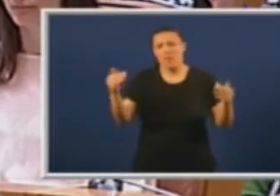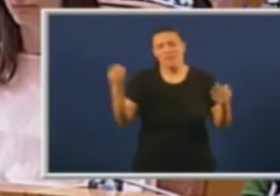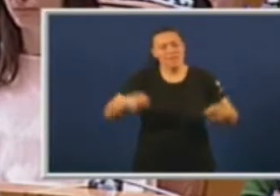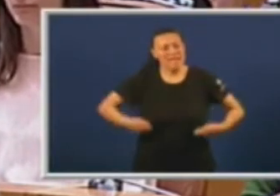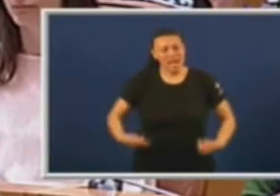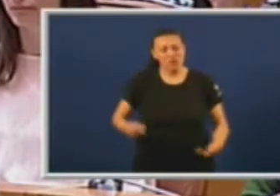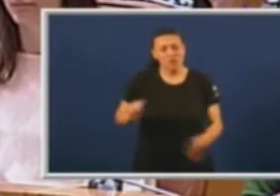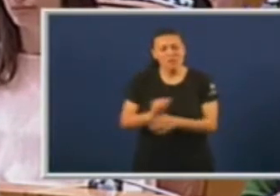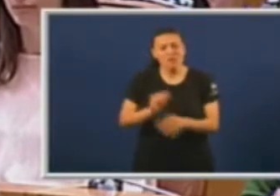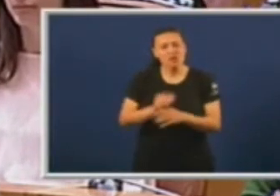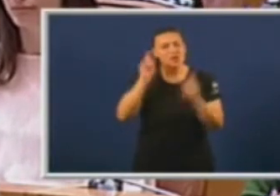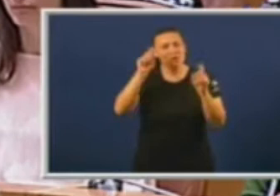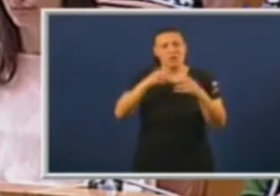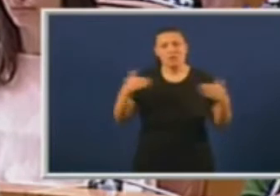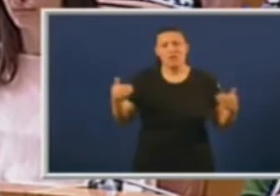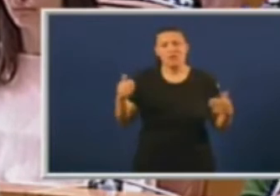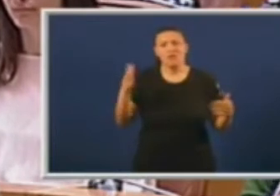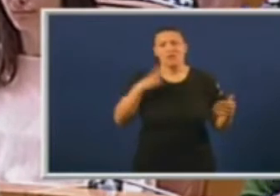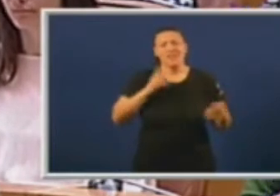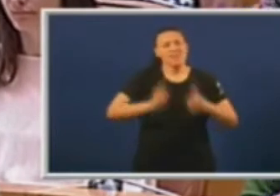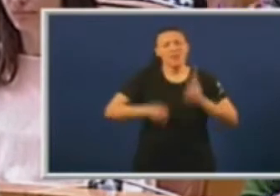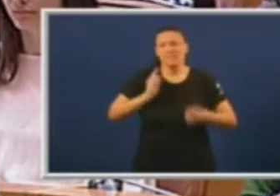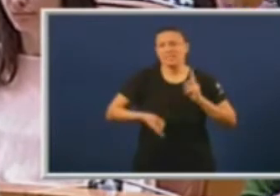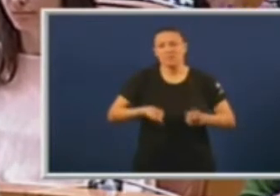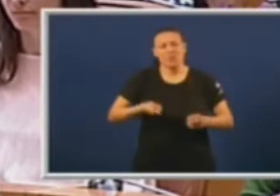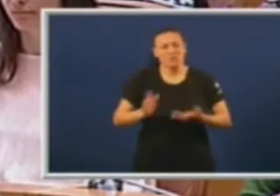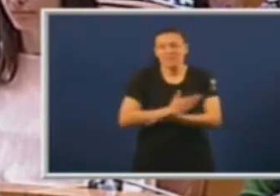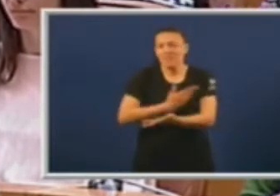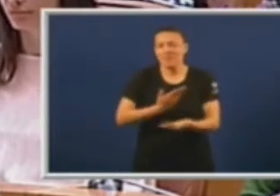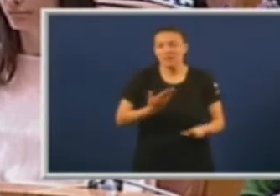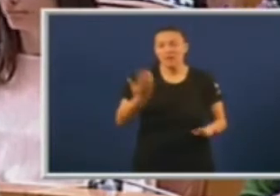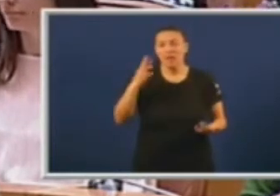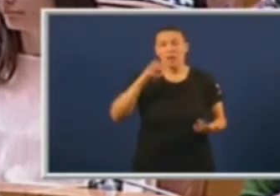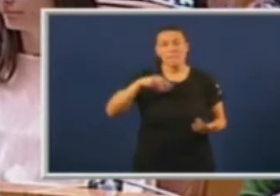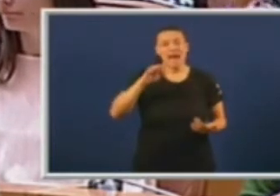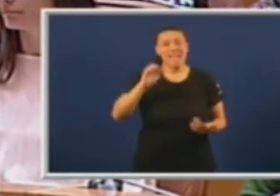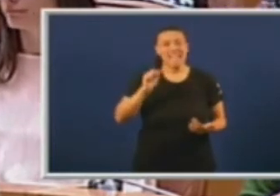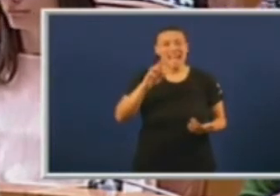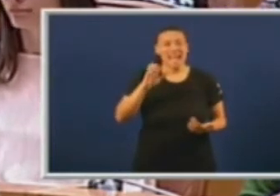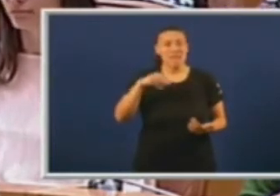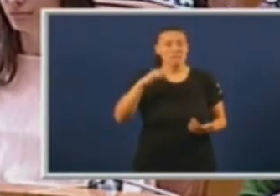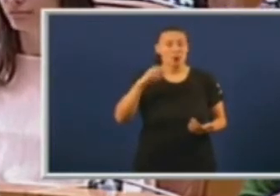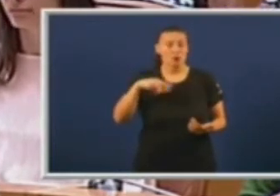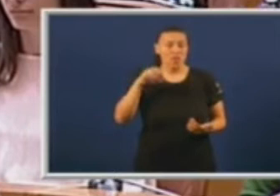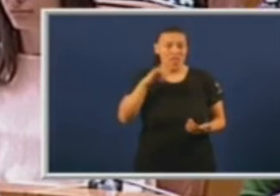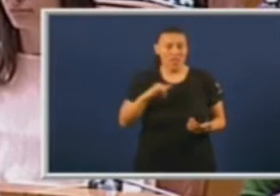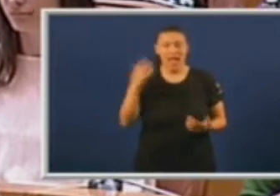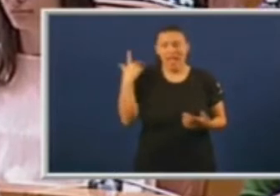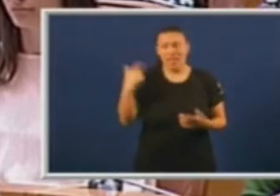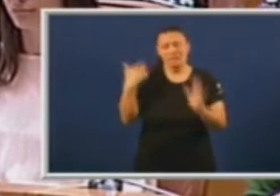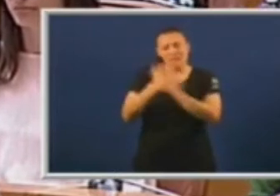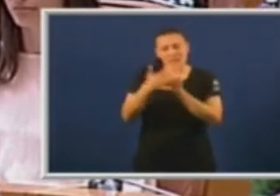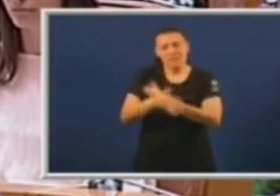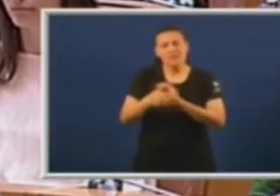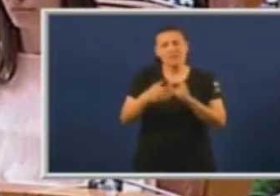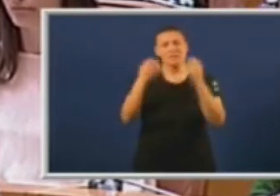que cuestionar o discurso que sustenta o machismo. Expresaba moi ben María Reimóndez onte. Debémoslo ás mulleres e aos menores